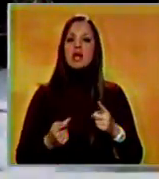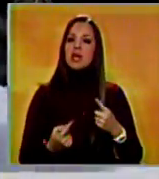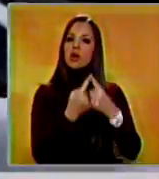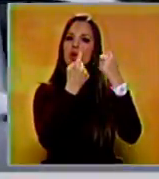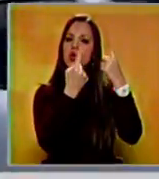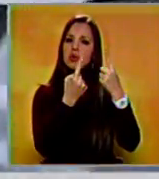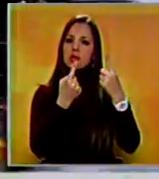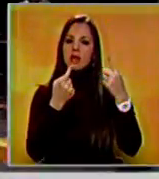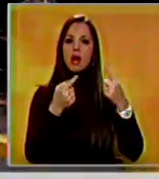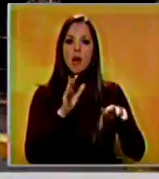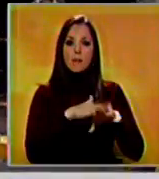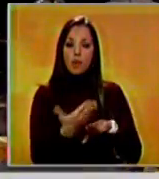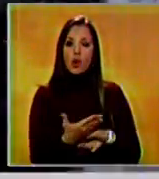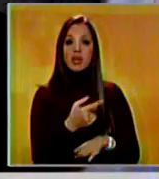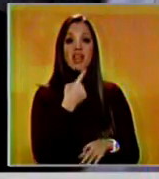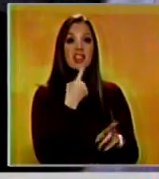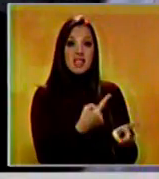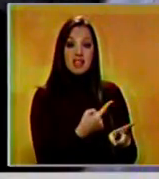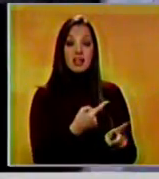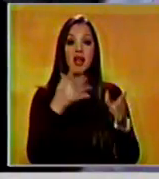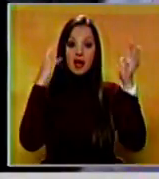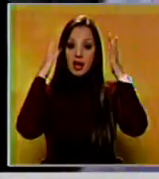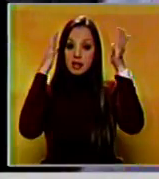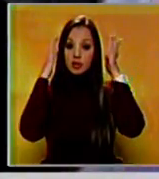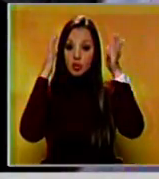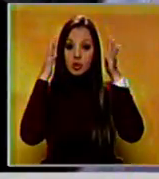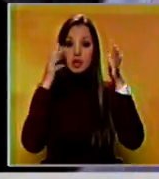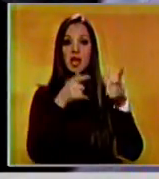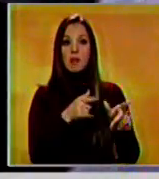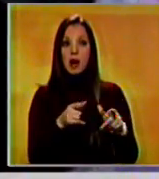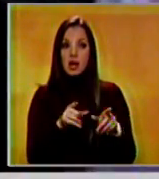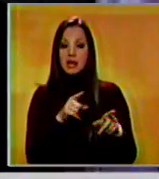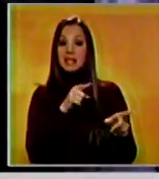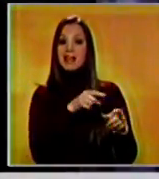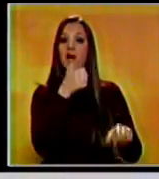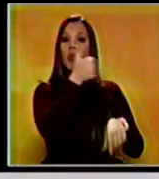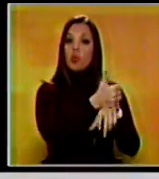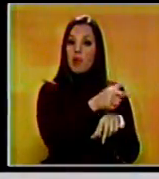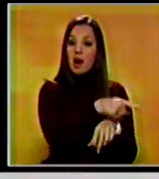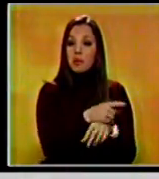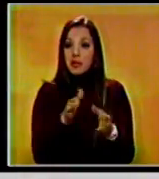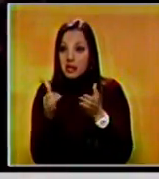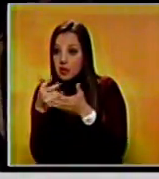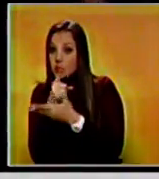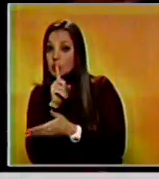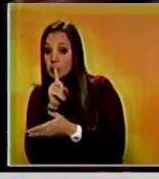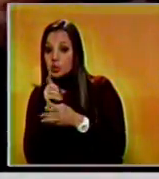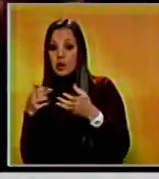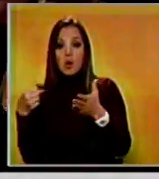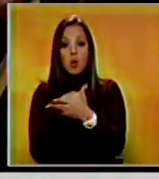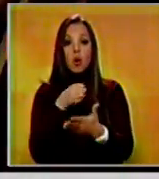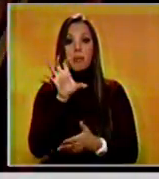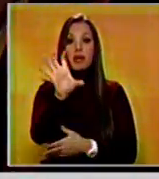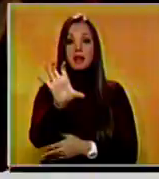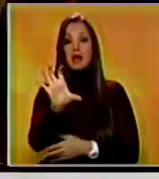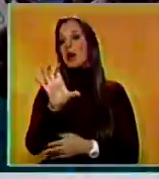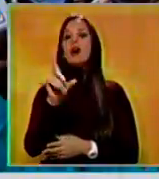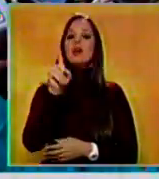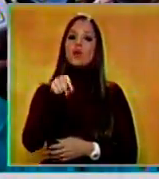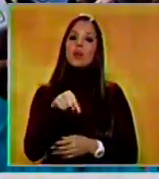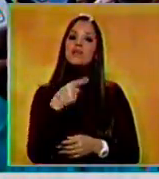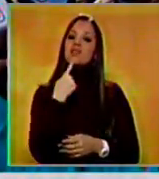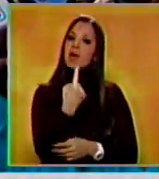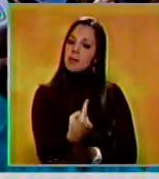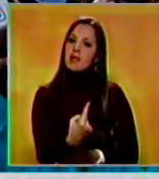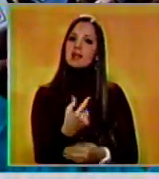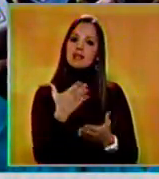Ledezma de conspiración y asociación para delinquir. Denunció lo que considera el vicio a las pruebas presentadas en contra del